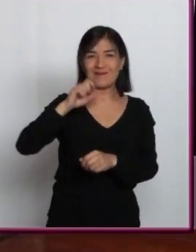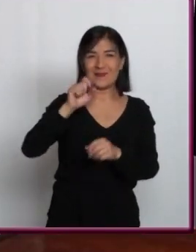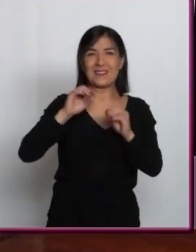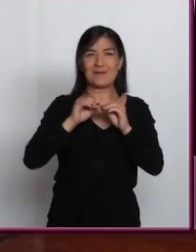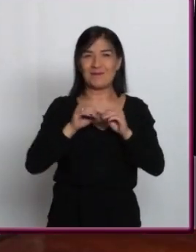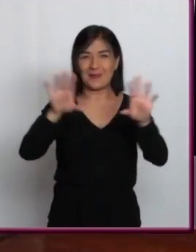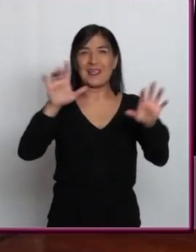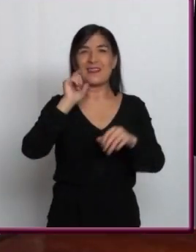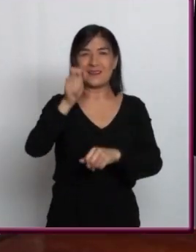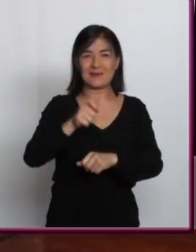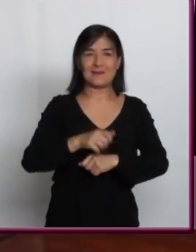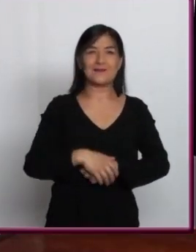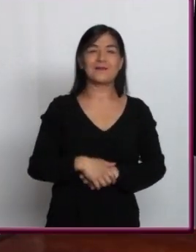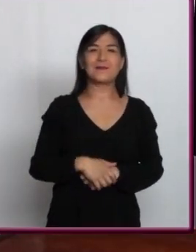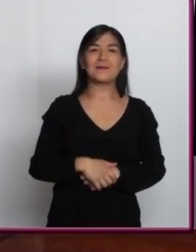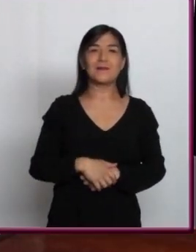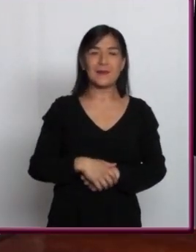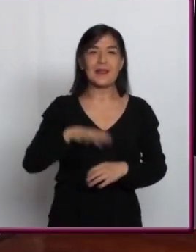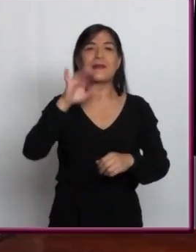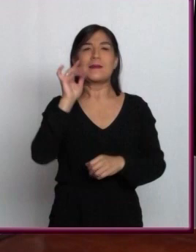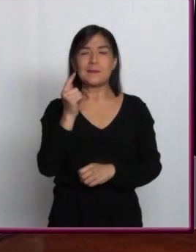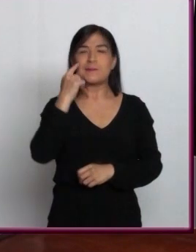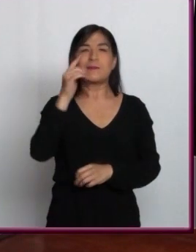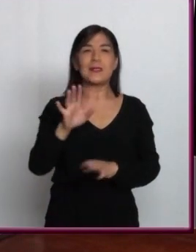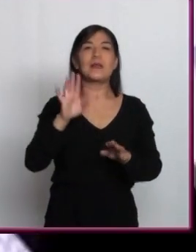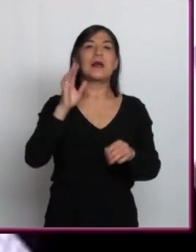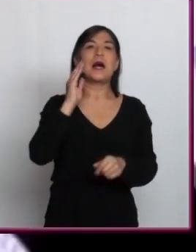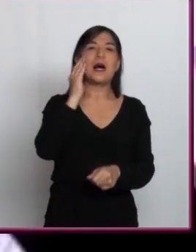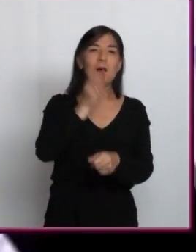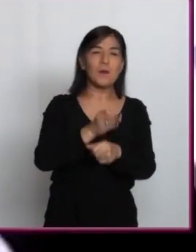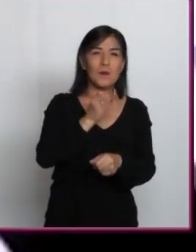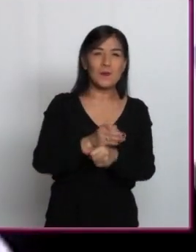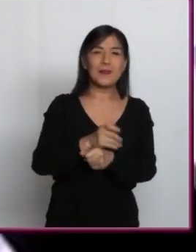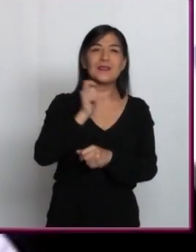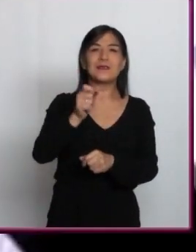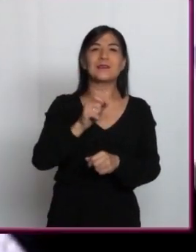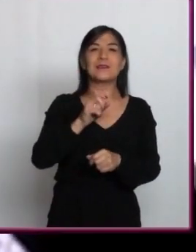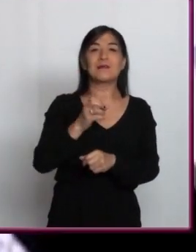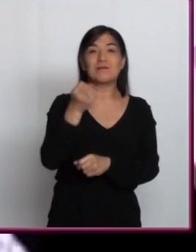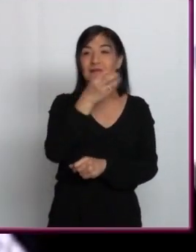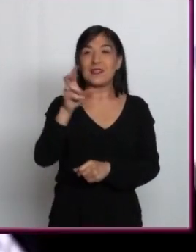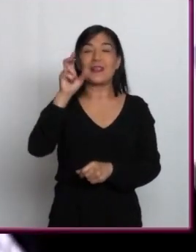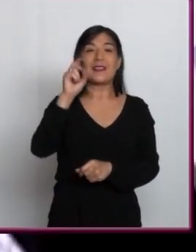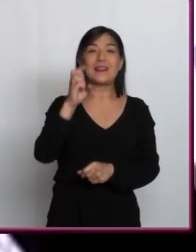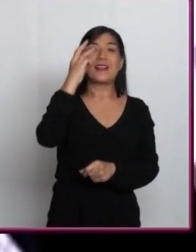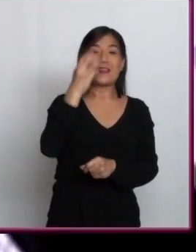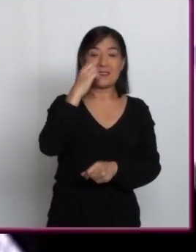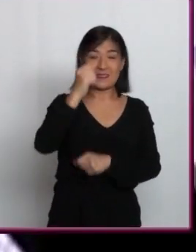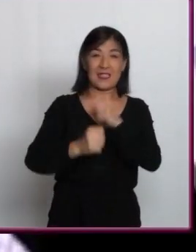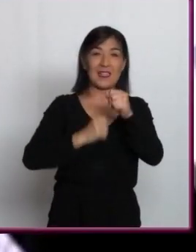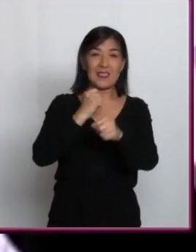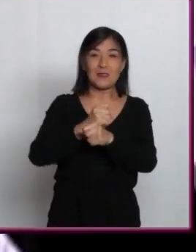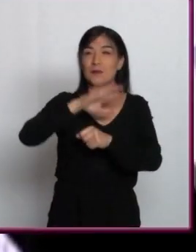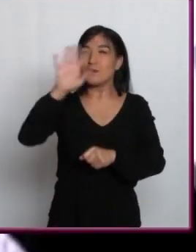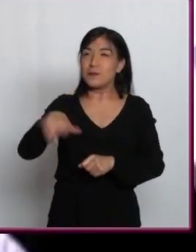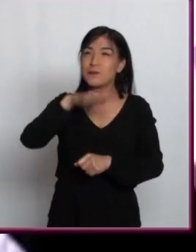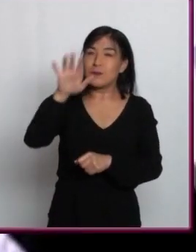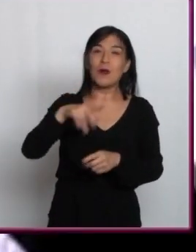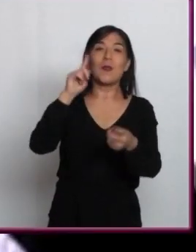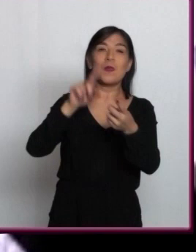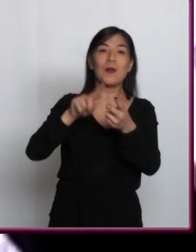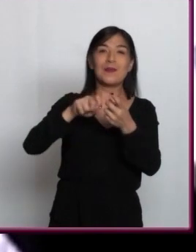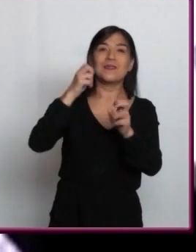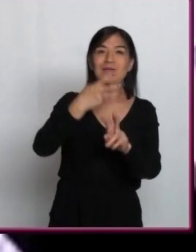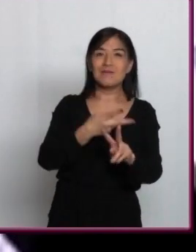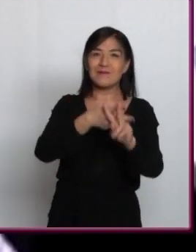de este descubrimiento? Sí, mire, es una cosa que llevamos 33 años buscando dónde está esta estrella